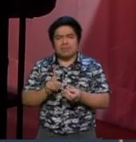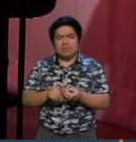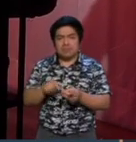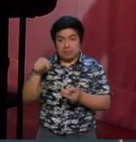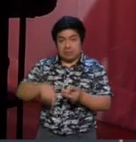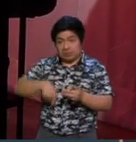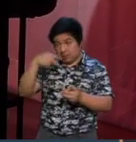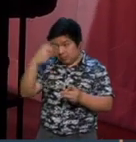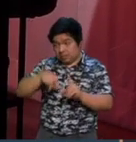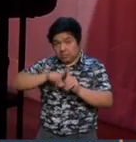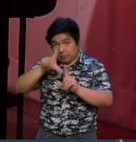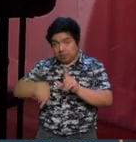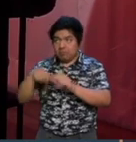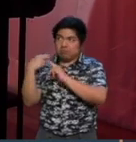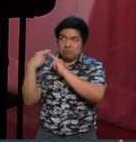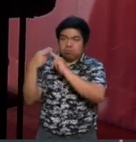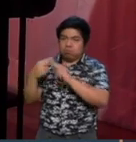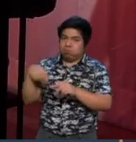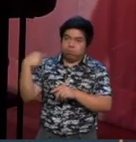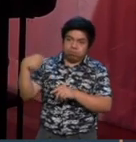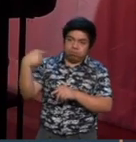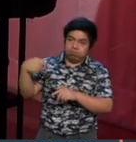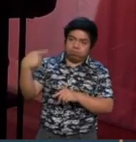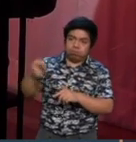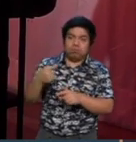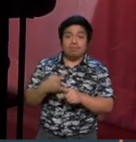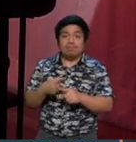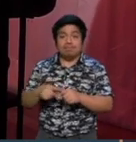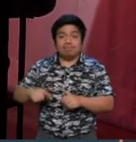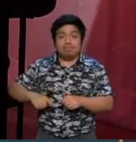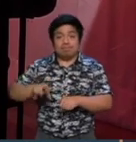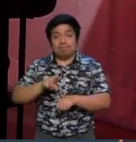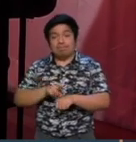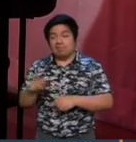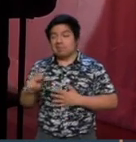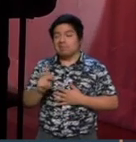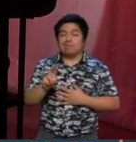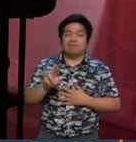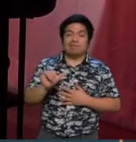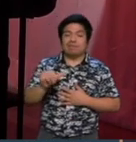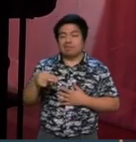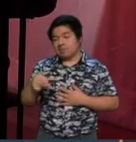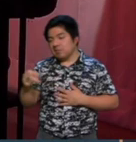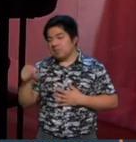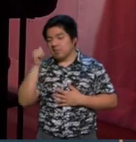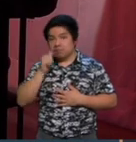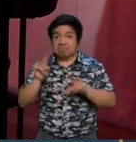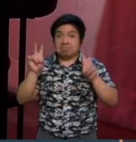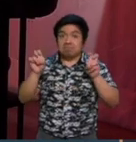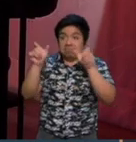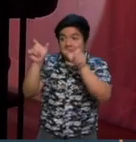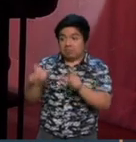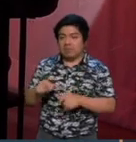que durante décadas ha estado gobernado por los gobiernos del PRIAN, que implementaron un modelo, el